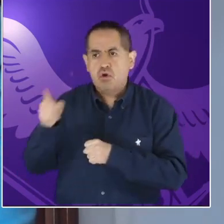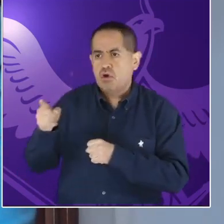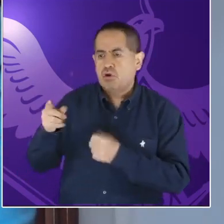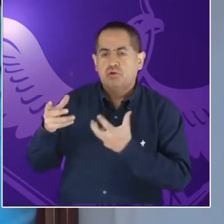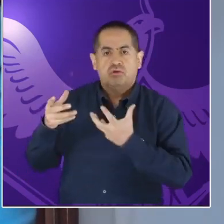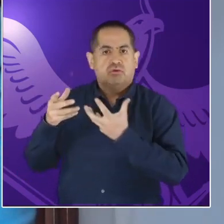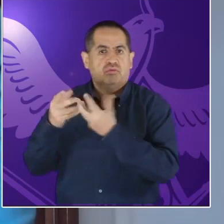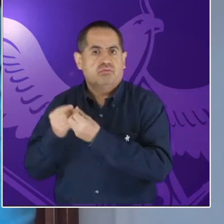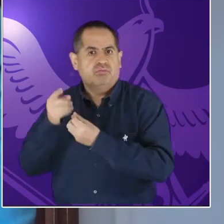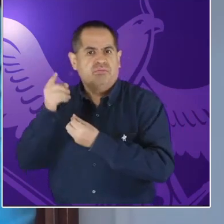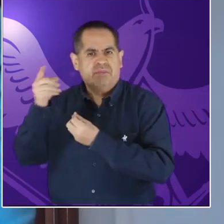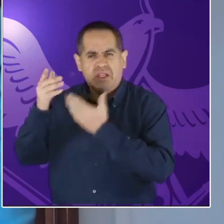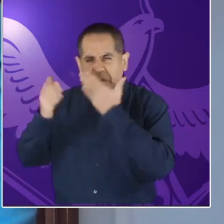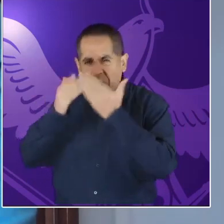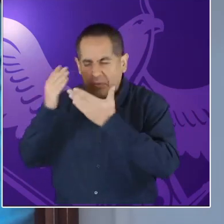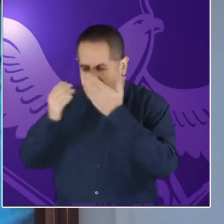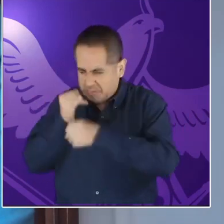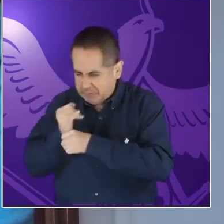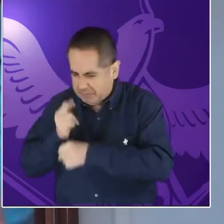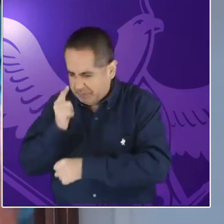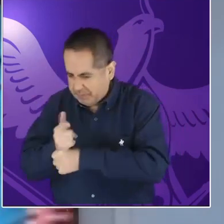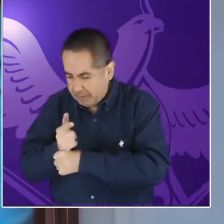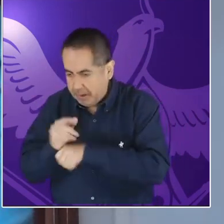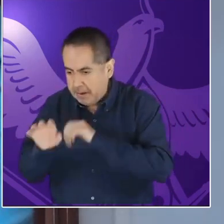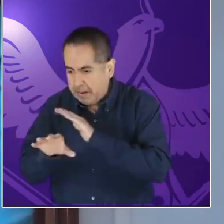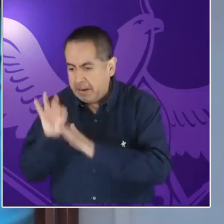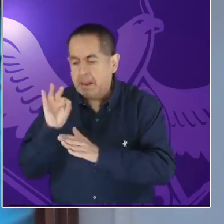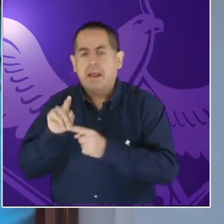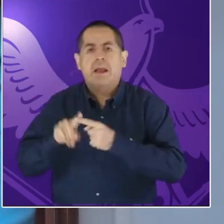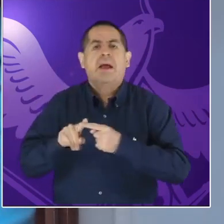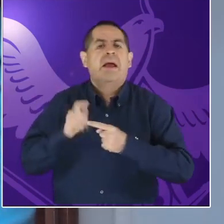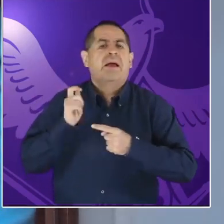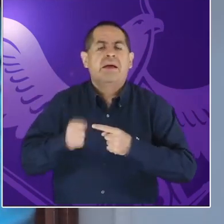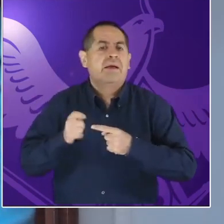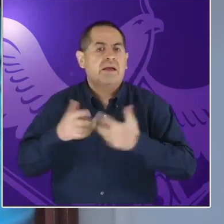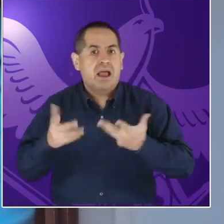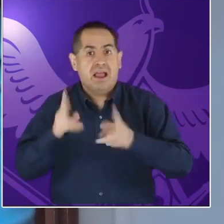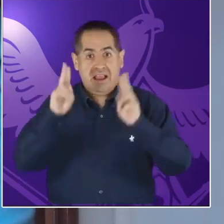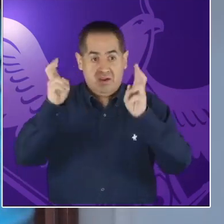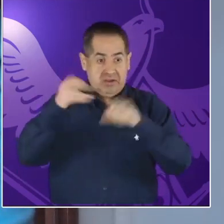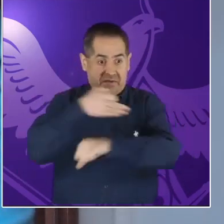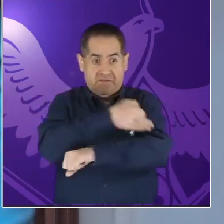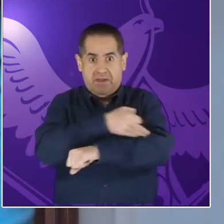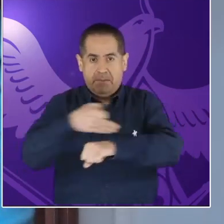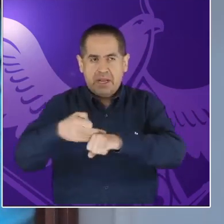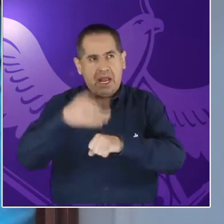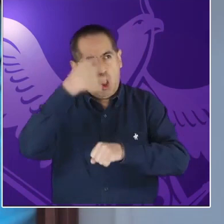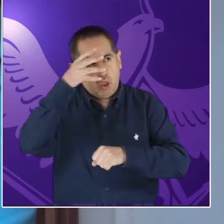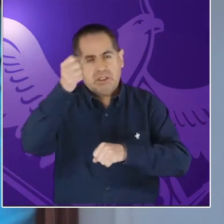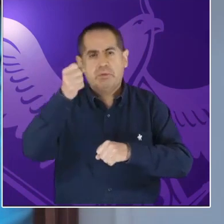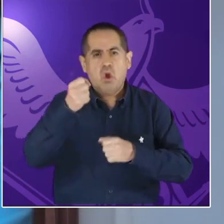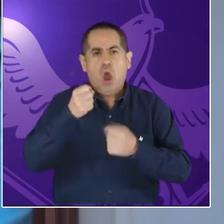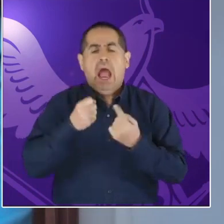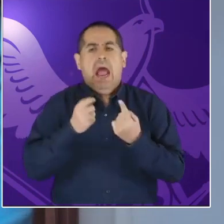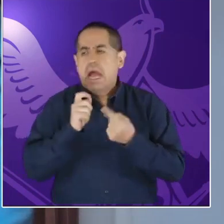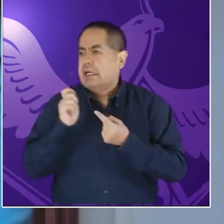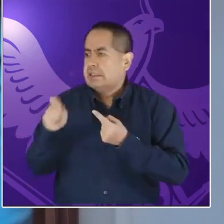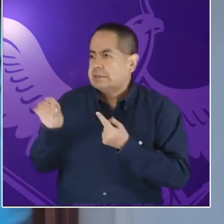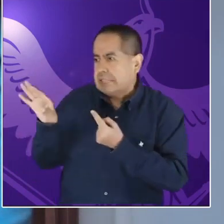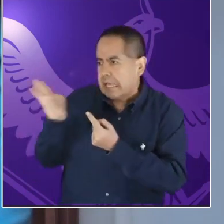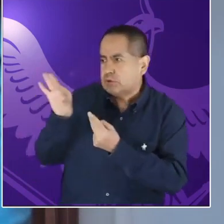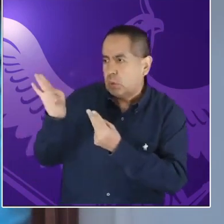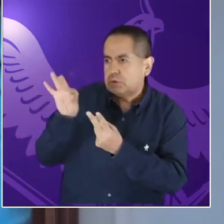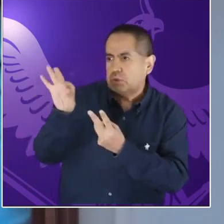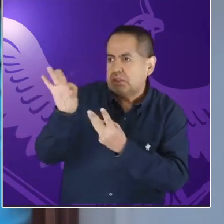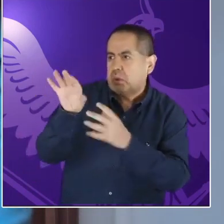con la profesora Jimena Gutté, tratamos de esbozar, ¿no? un concepto de familia que incluyera algunos de